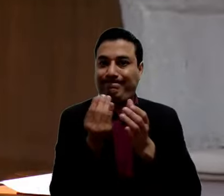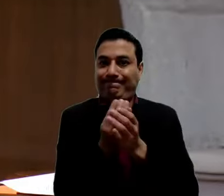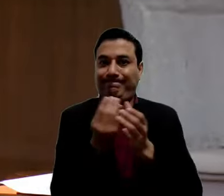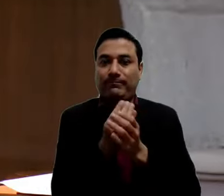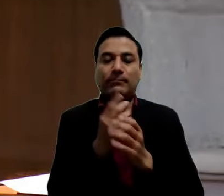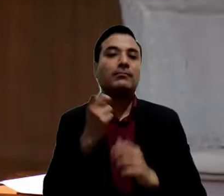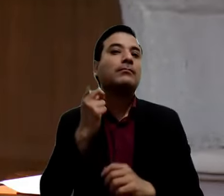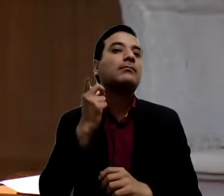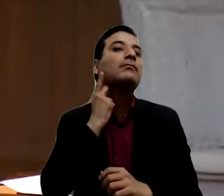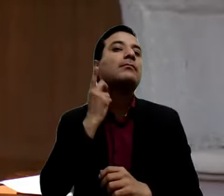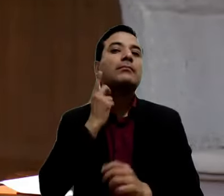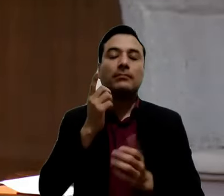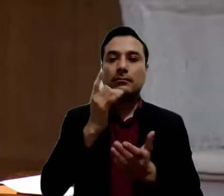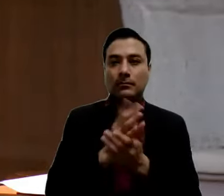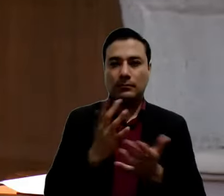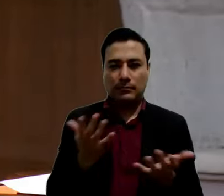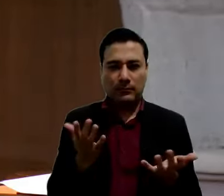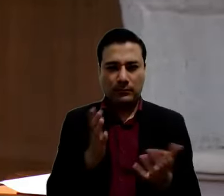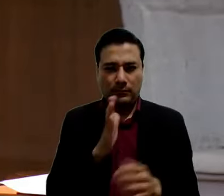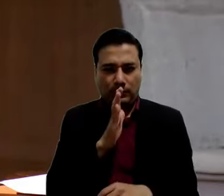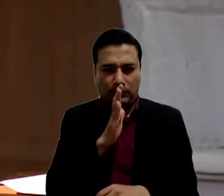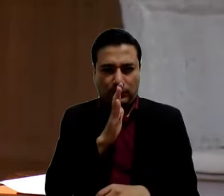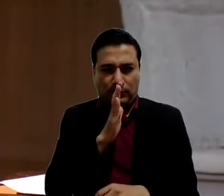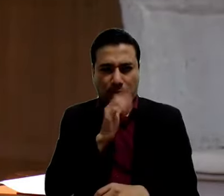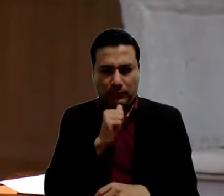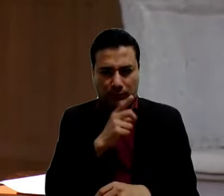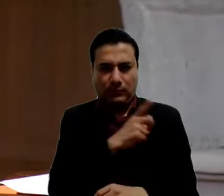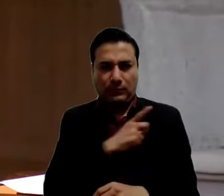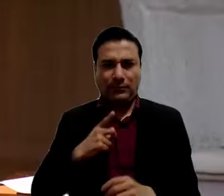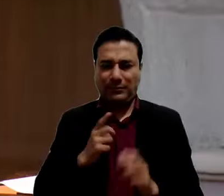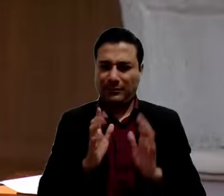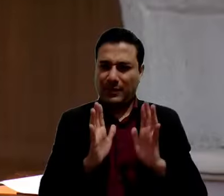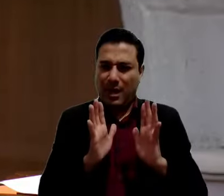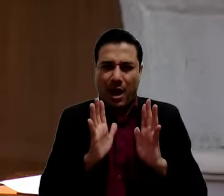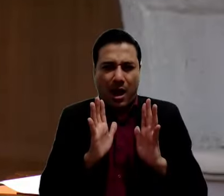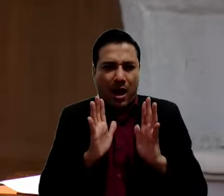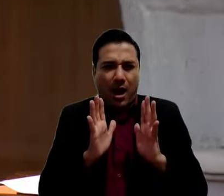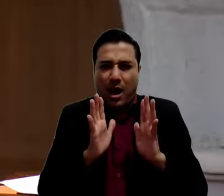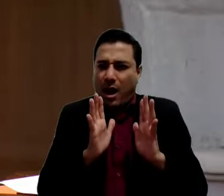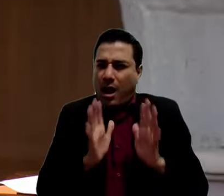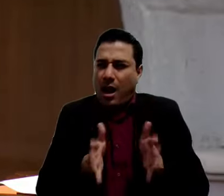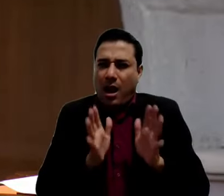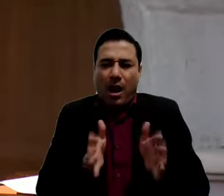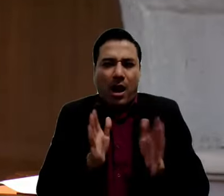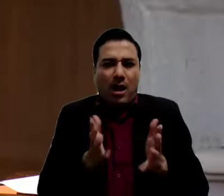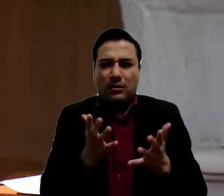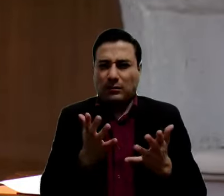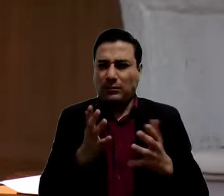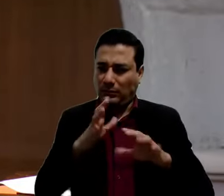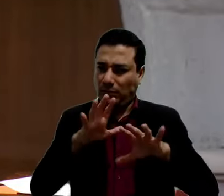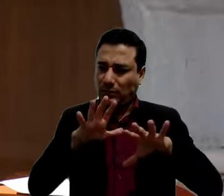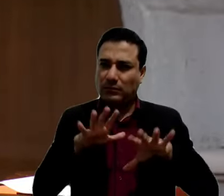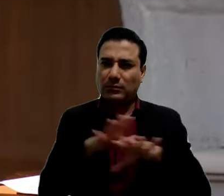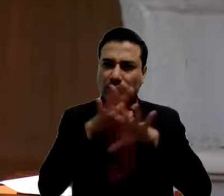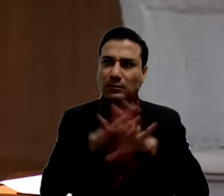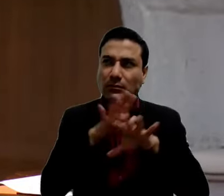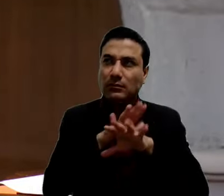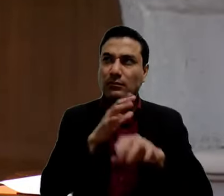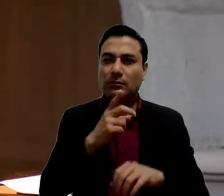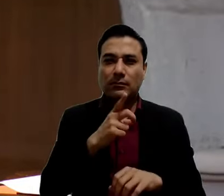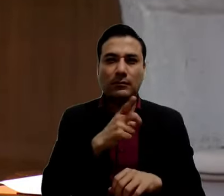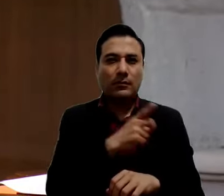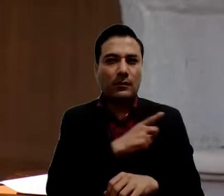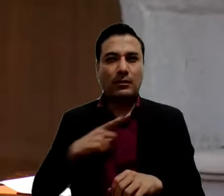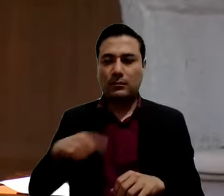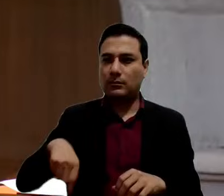legislativas lo cual nos debería de llamar a modificar urgentemente todo aquello que limite nuestra empatía